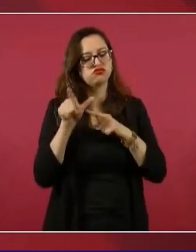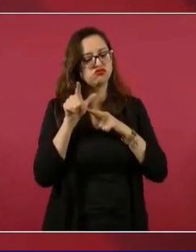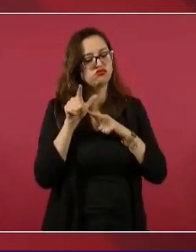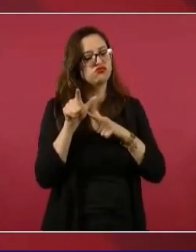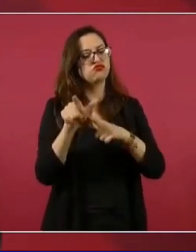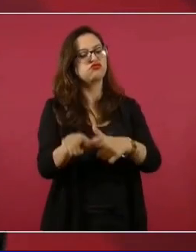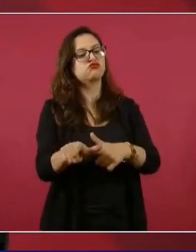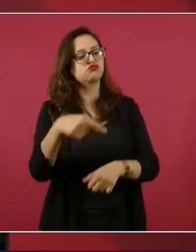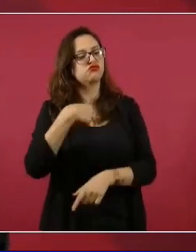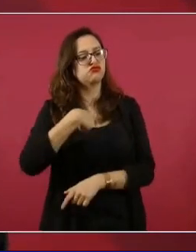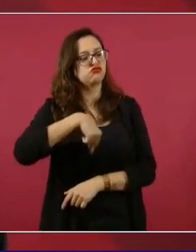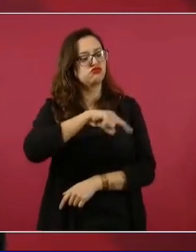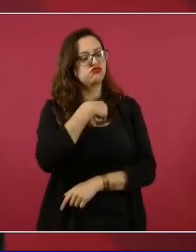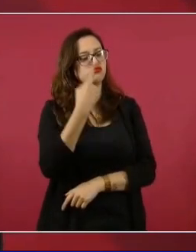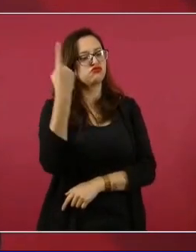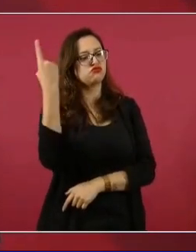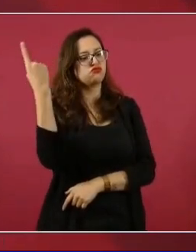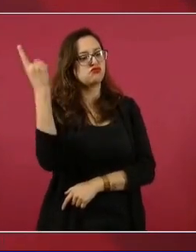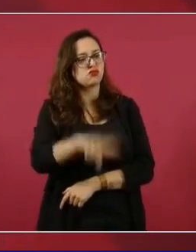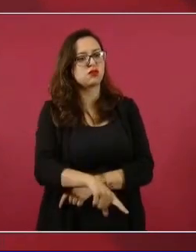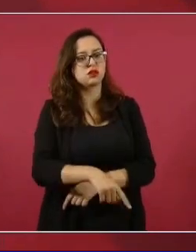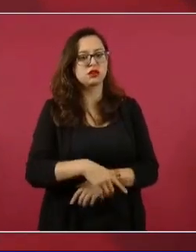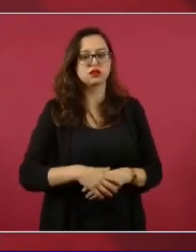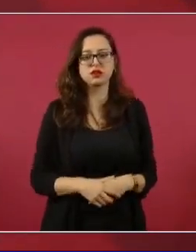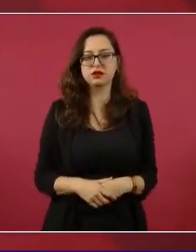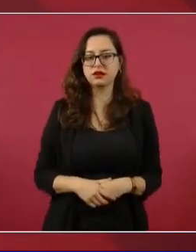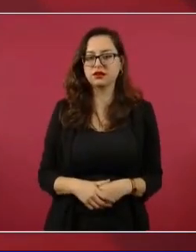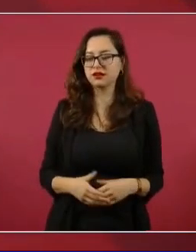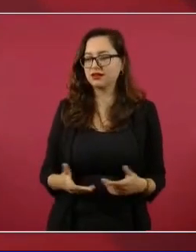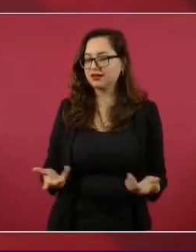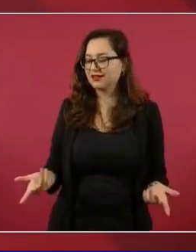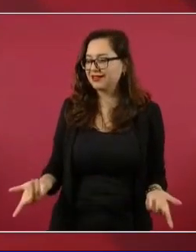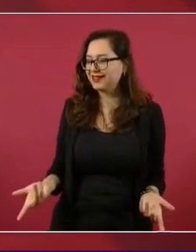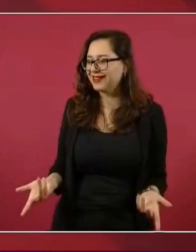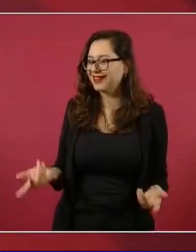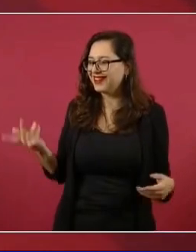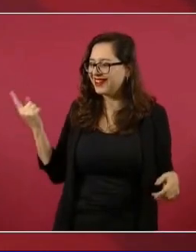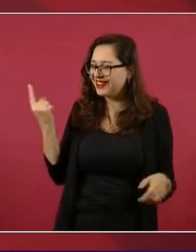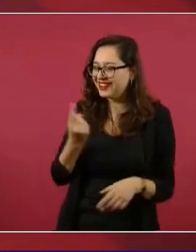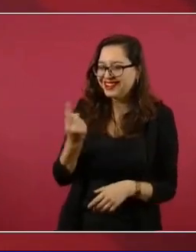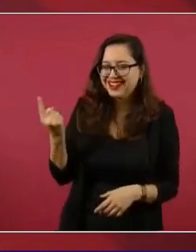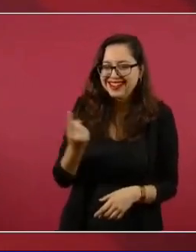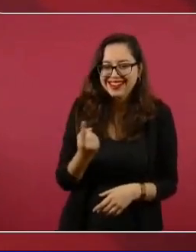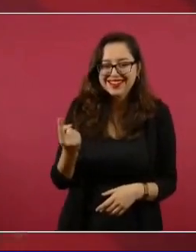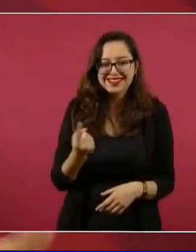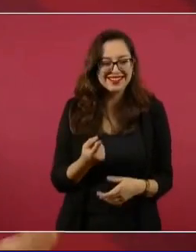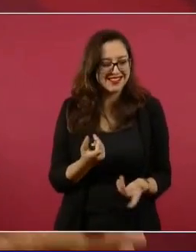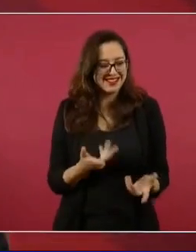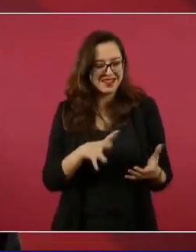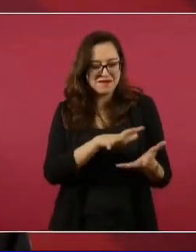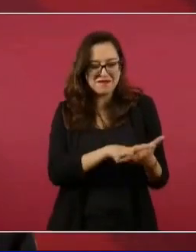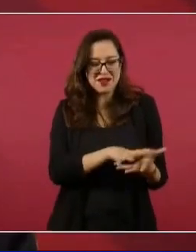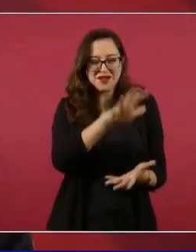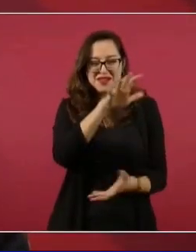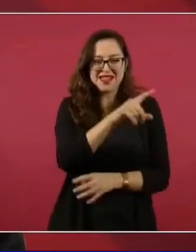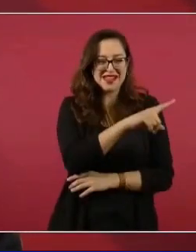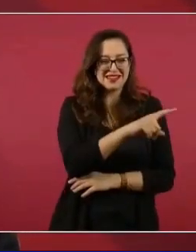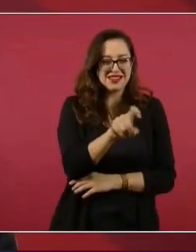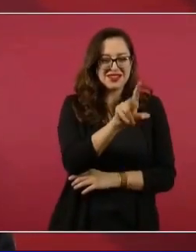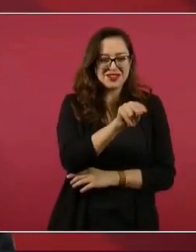derecho de veto. 185 contra 2